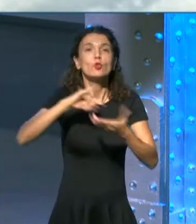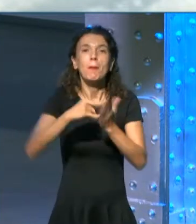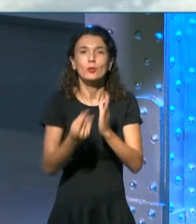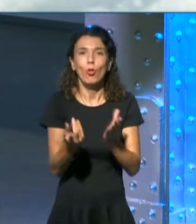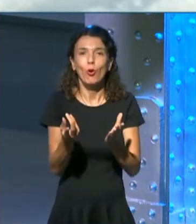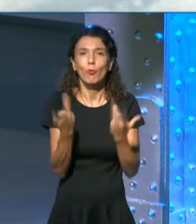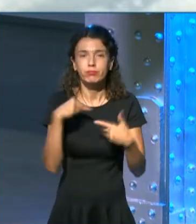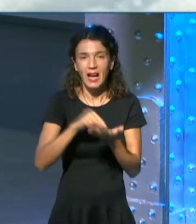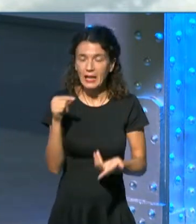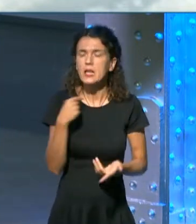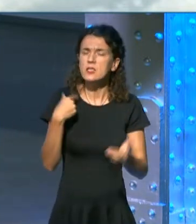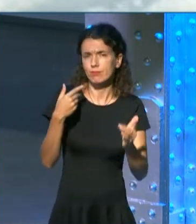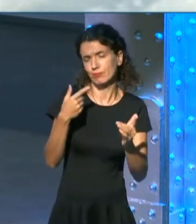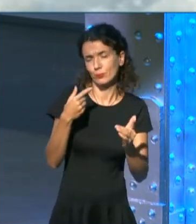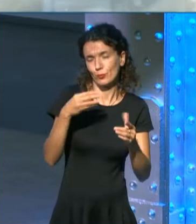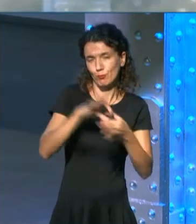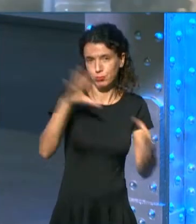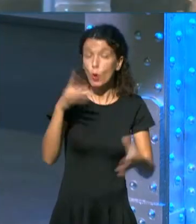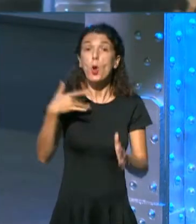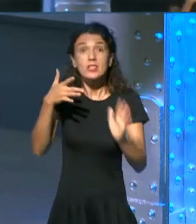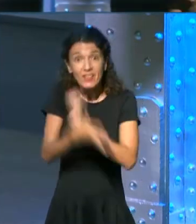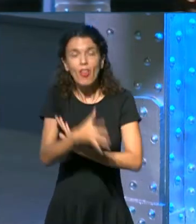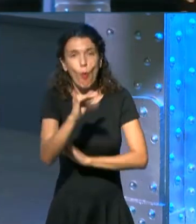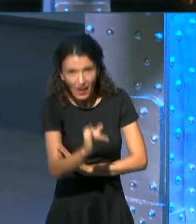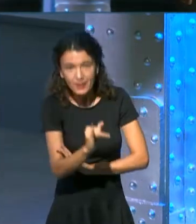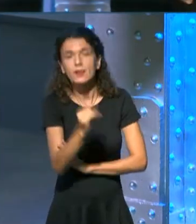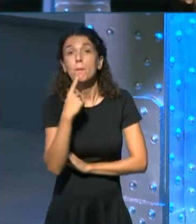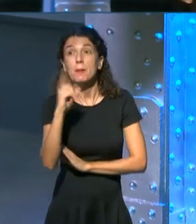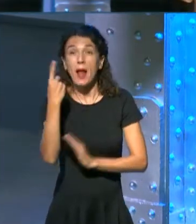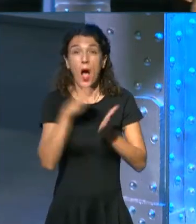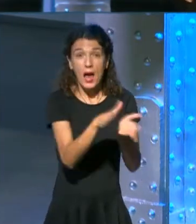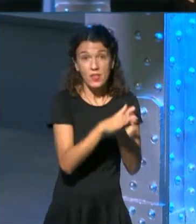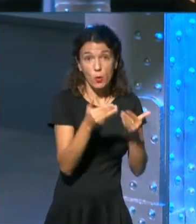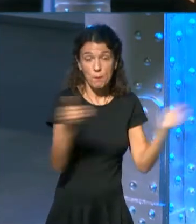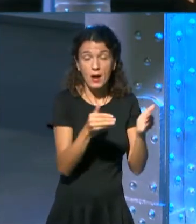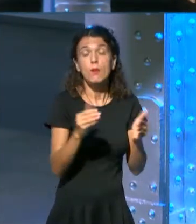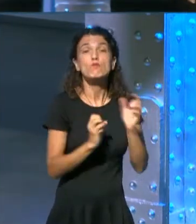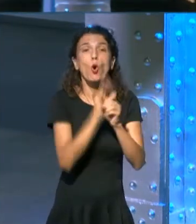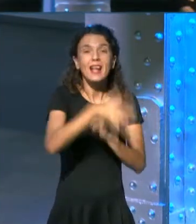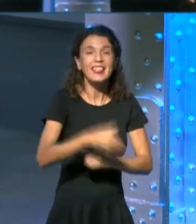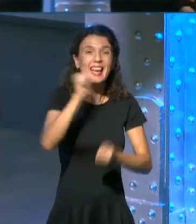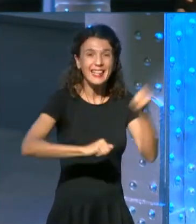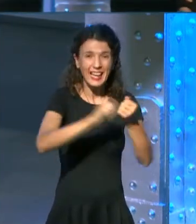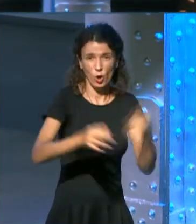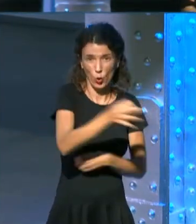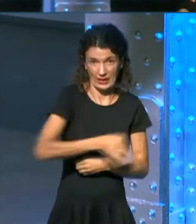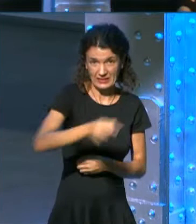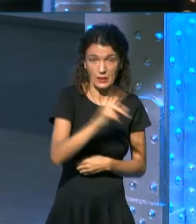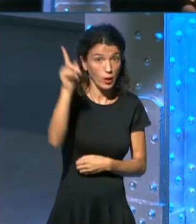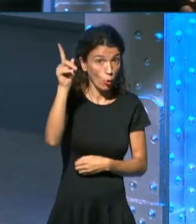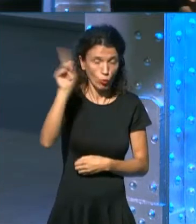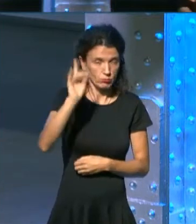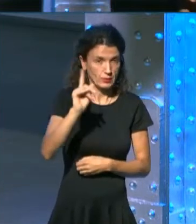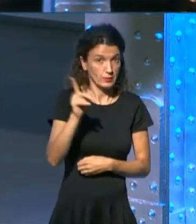tienen un significado especial para nosotros, especialmente durante la primera edición, gracias al volcán del Hierro, que no es este. Esta es la muy